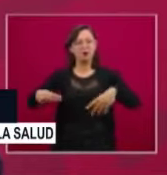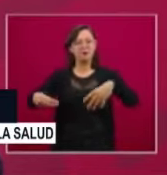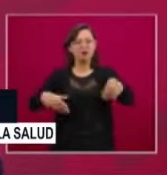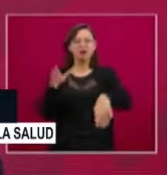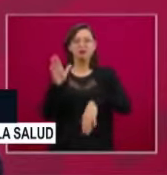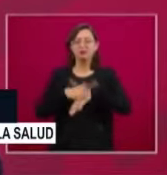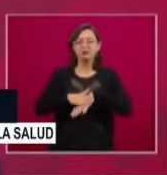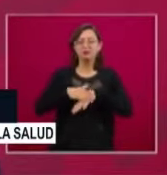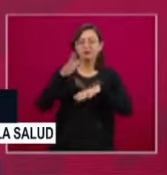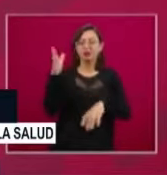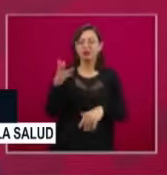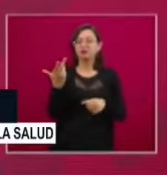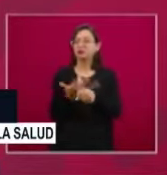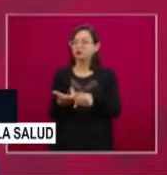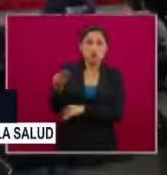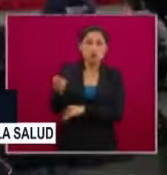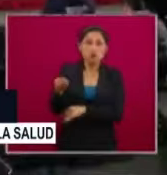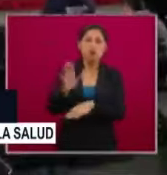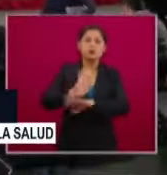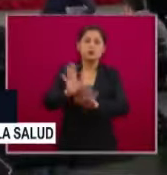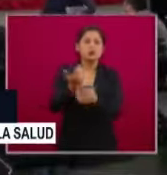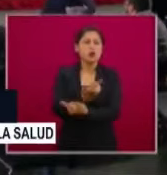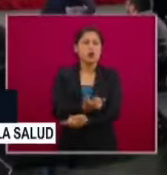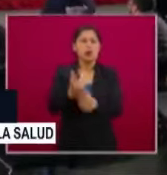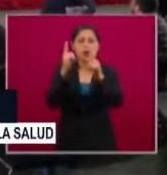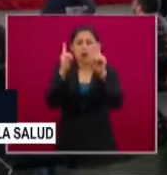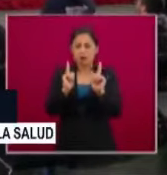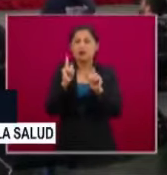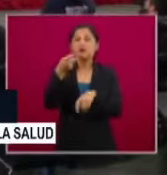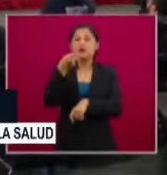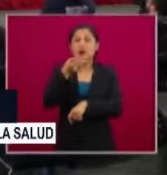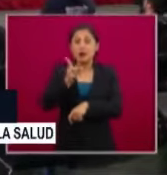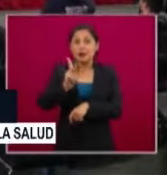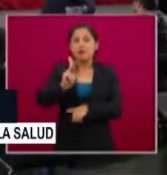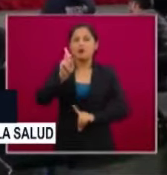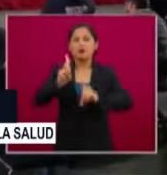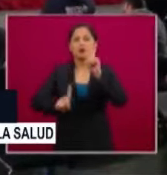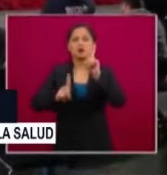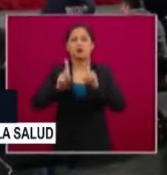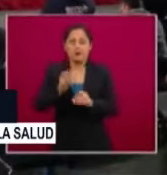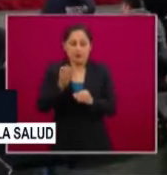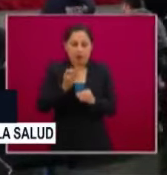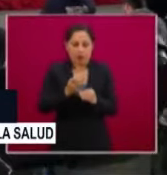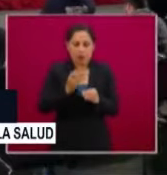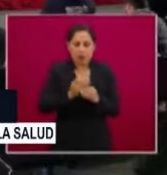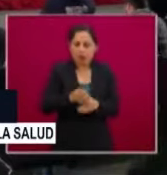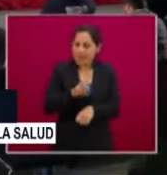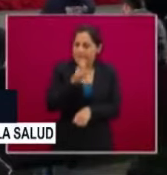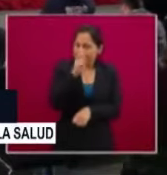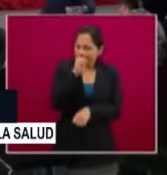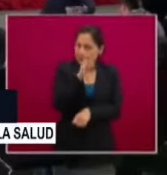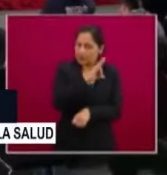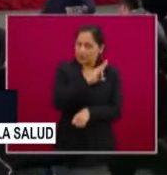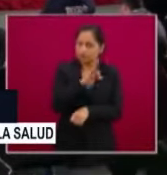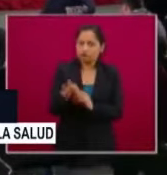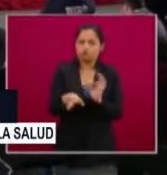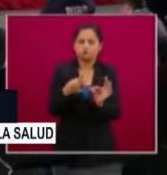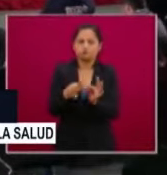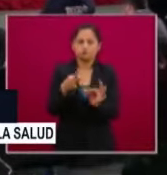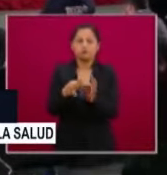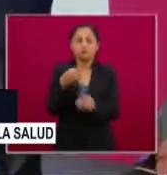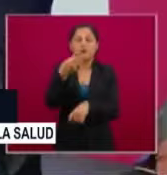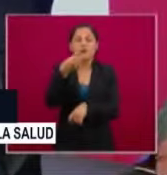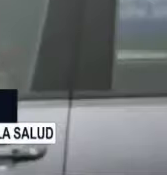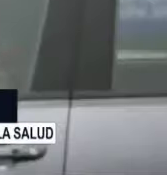digo que quitada la pena pero lo que sigue para abajo en este mucha razón y agradezco la oportunidad de poder medir a la audiencia con